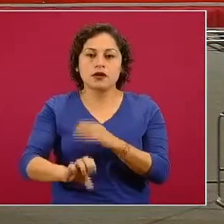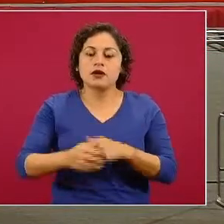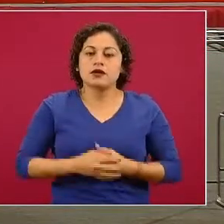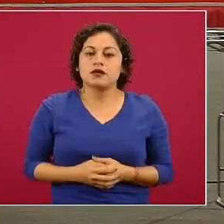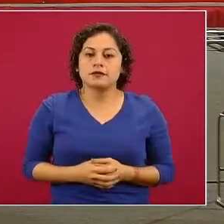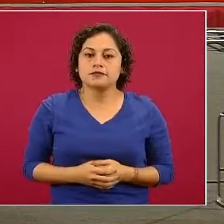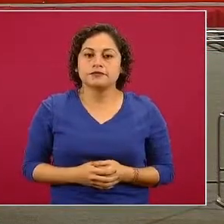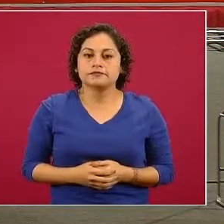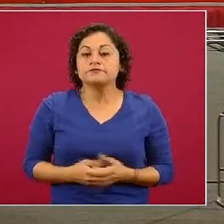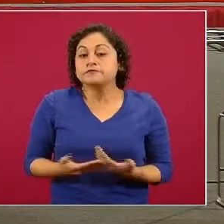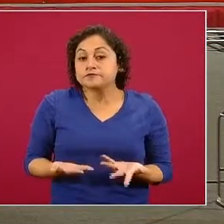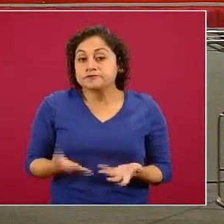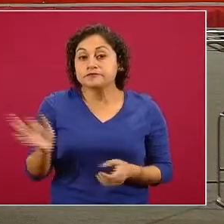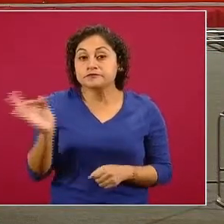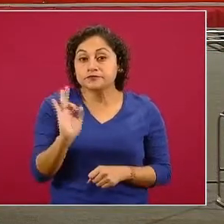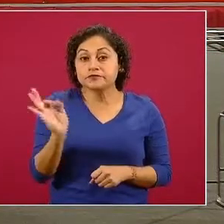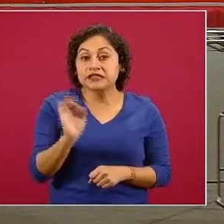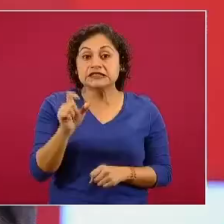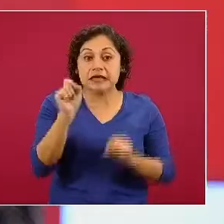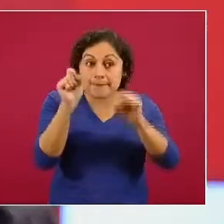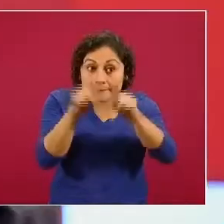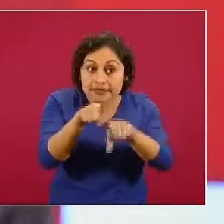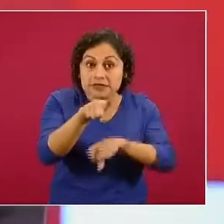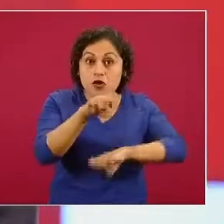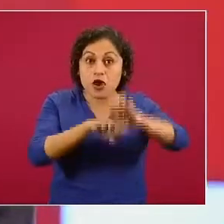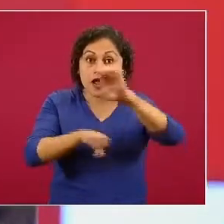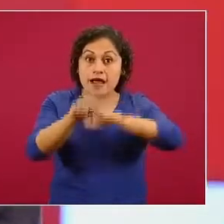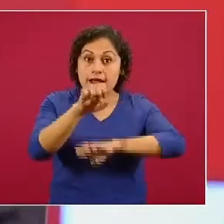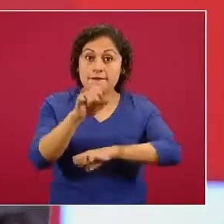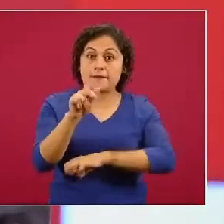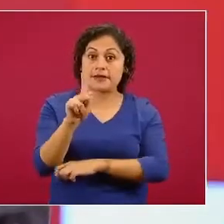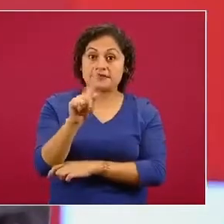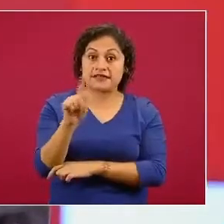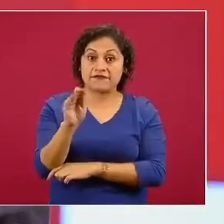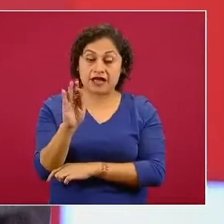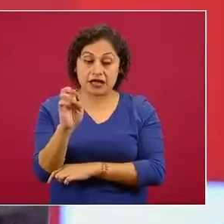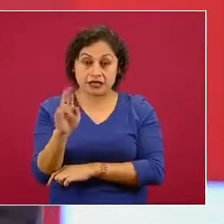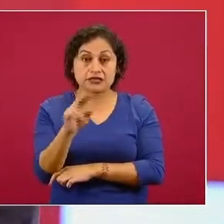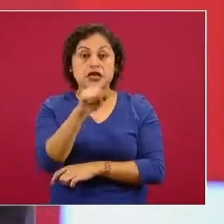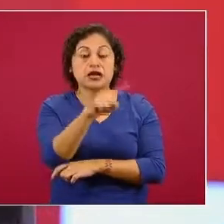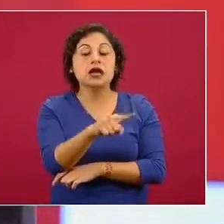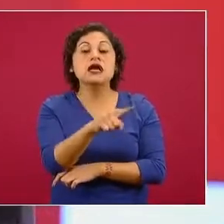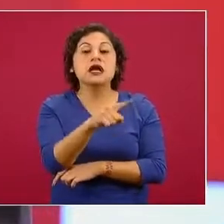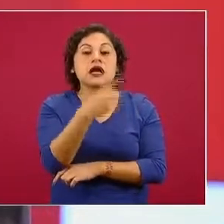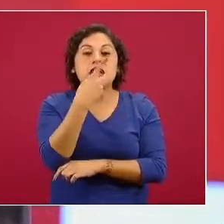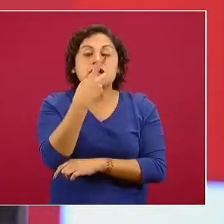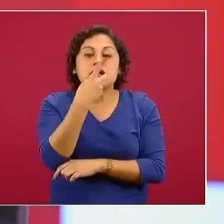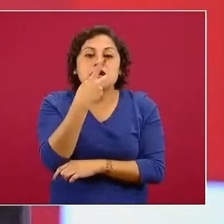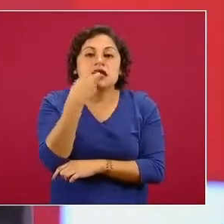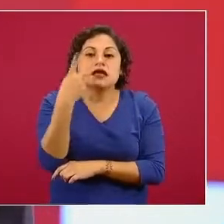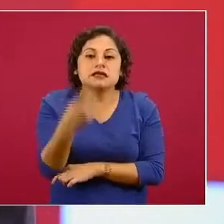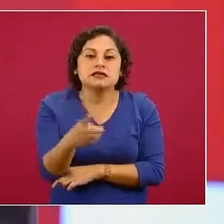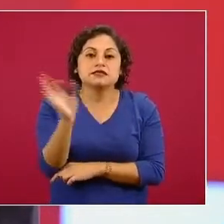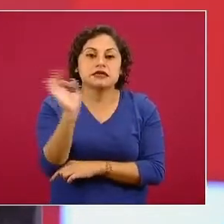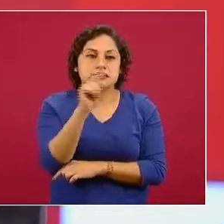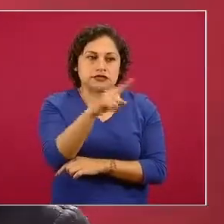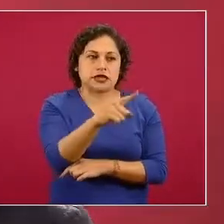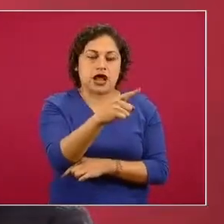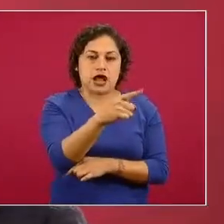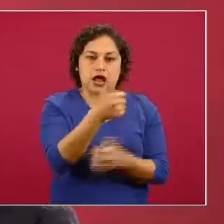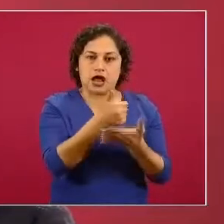algunos dispositivos, como la propia compañía Pfizer ha considerado, que permitan acercar la